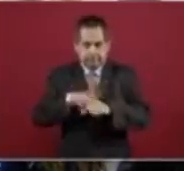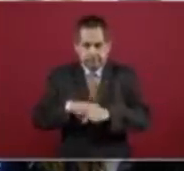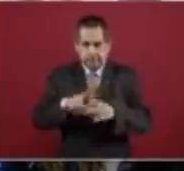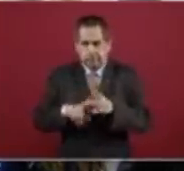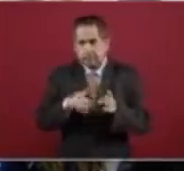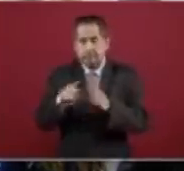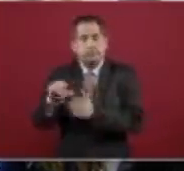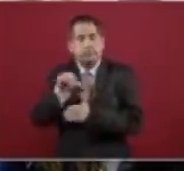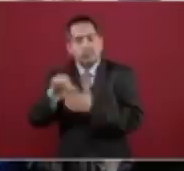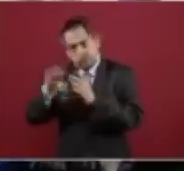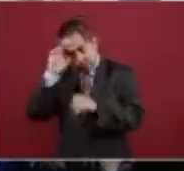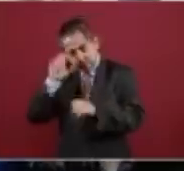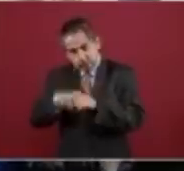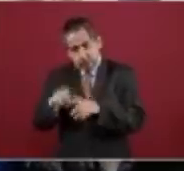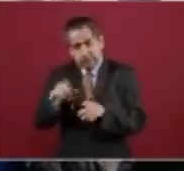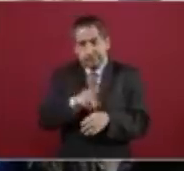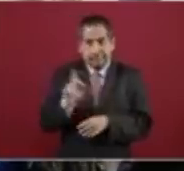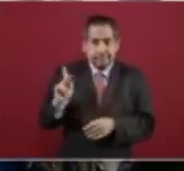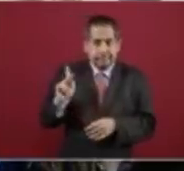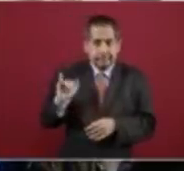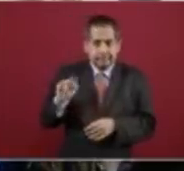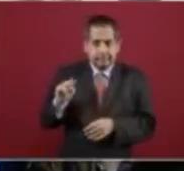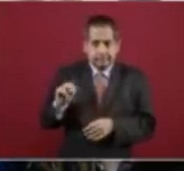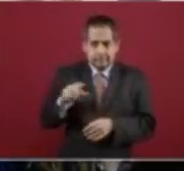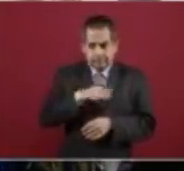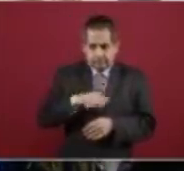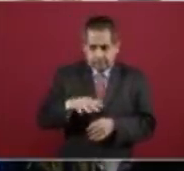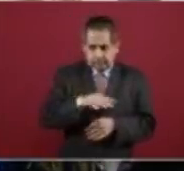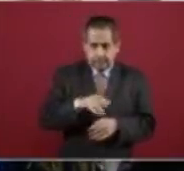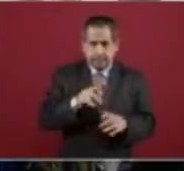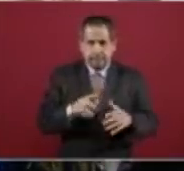es la parte de Los Pinos. Vamos a